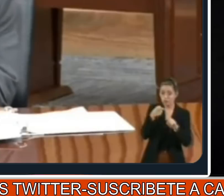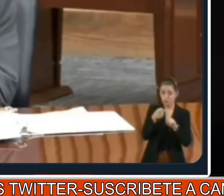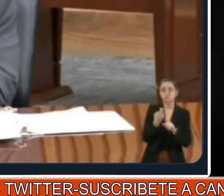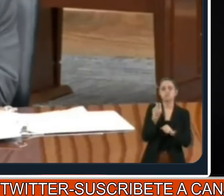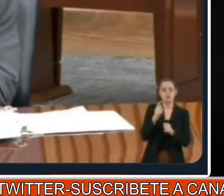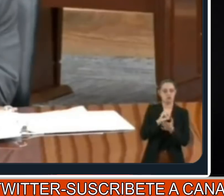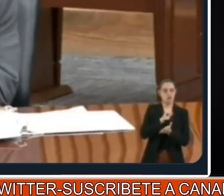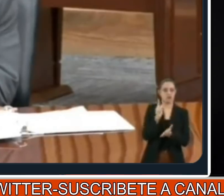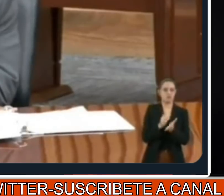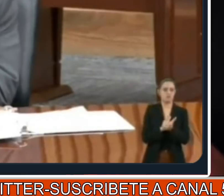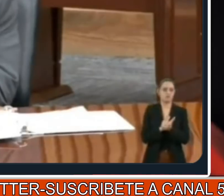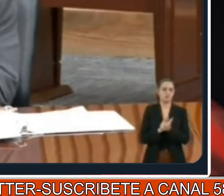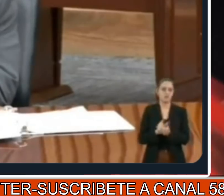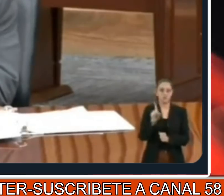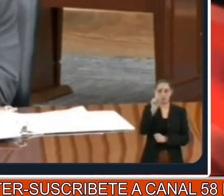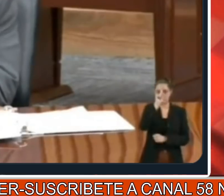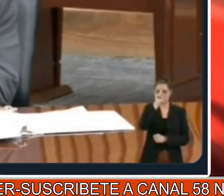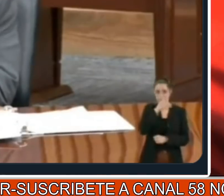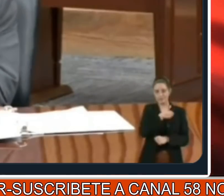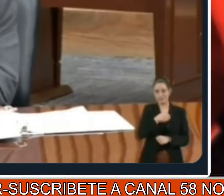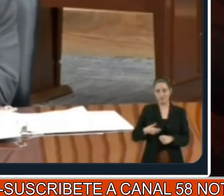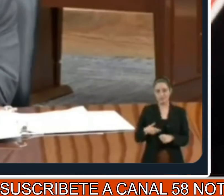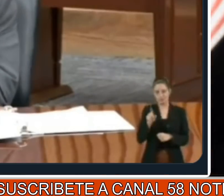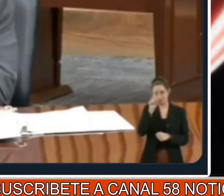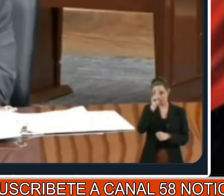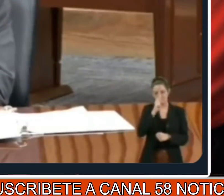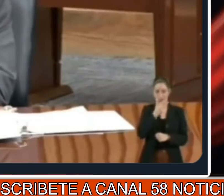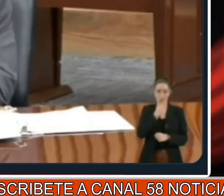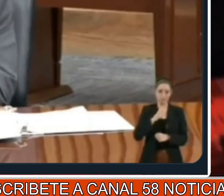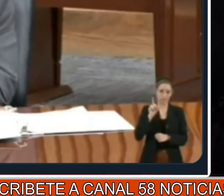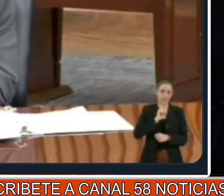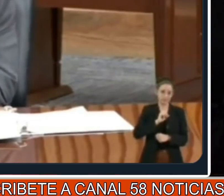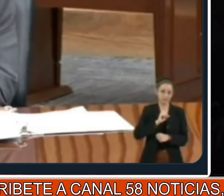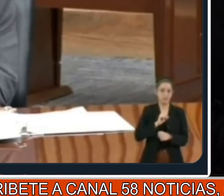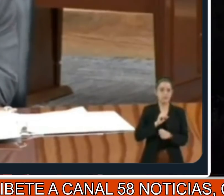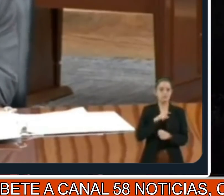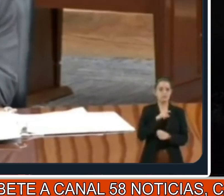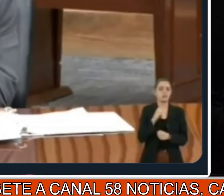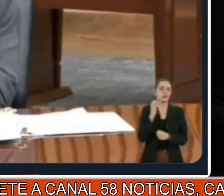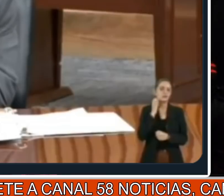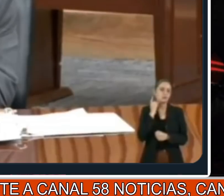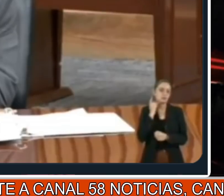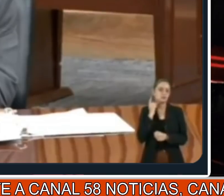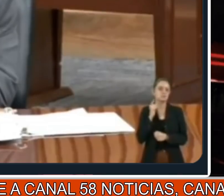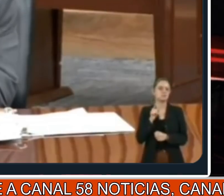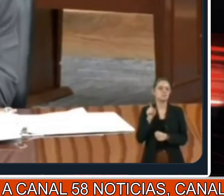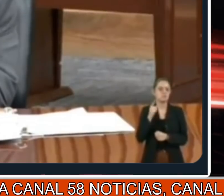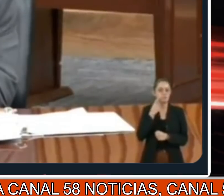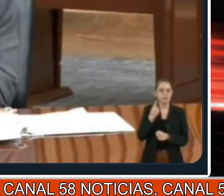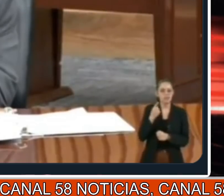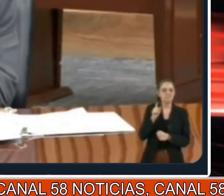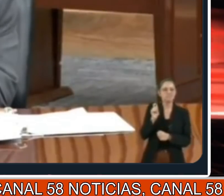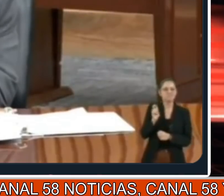ley. Consejero presidente, consejeras y consejeros, el poder legislativo encarna y